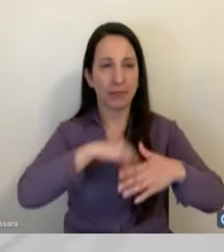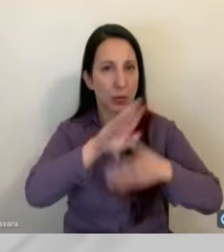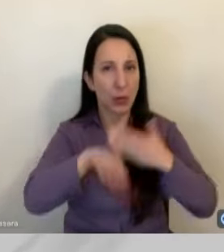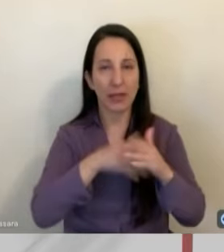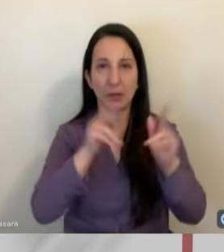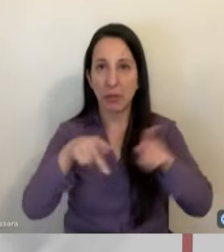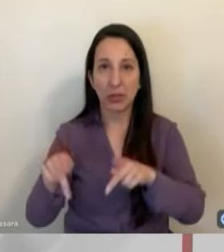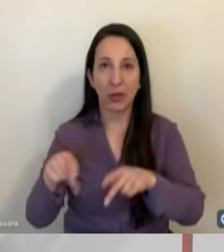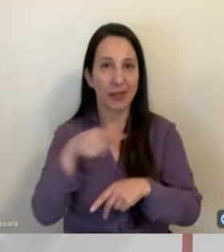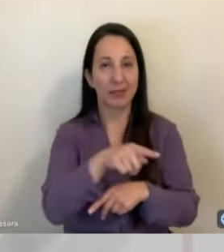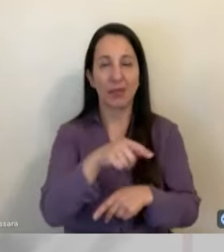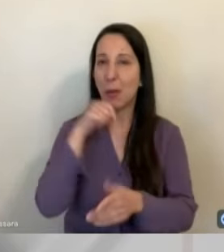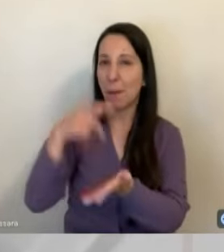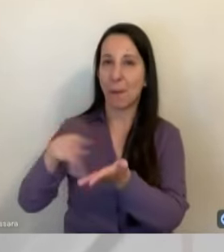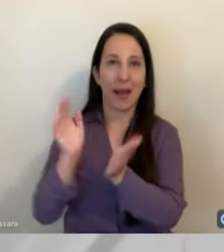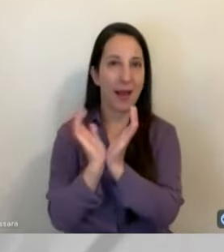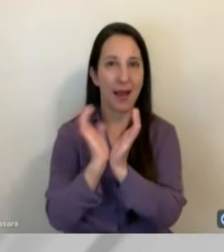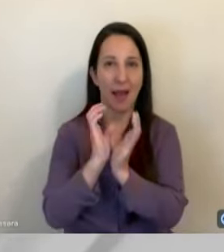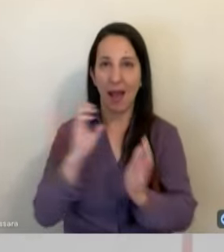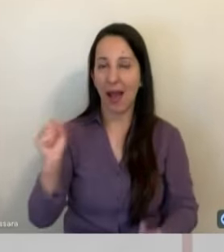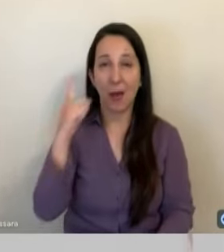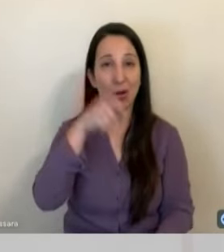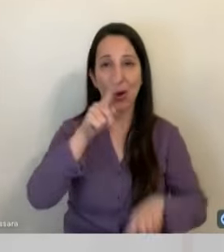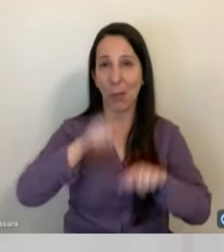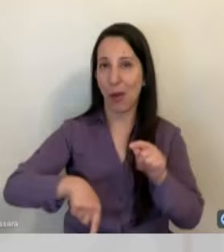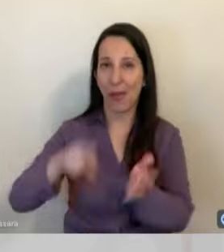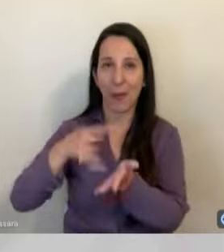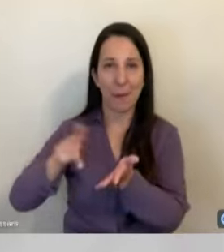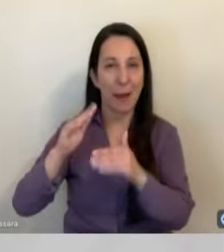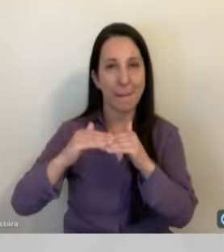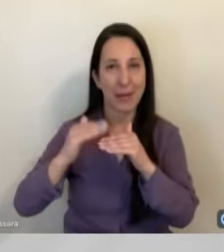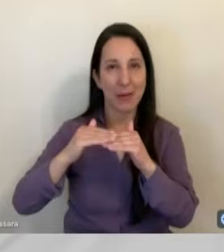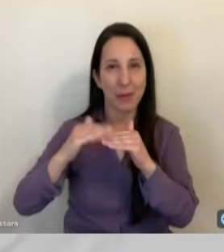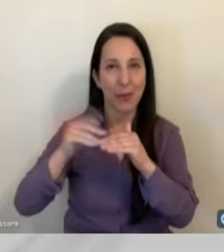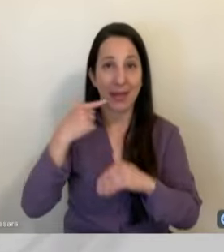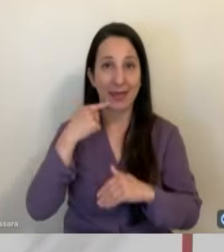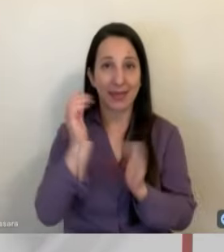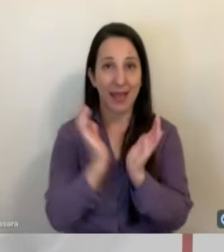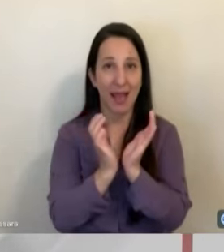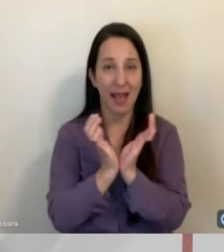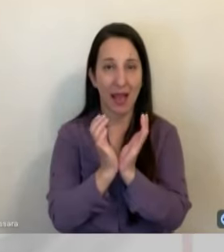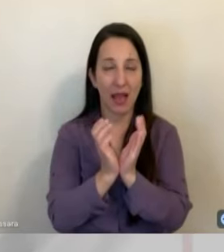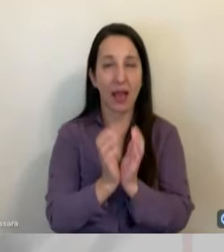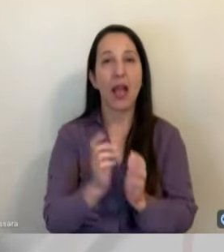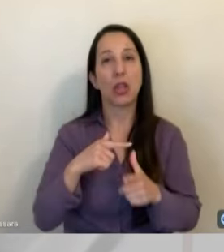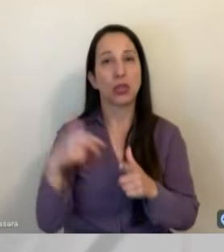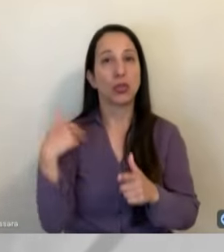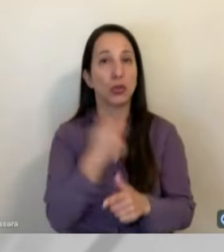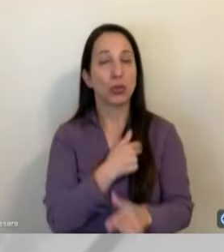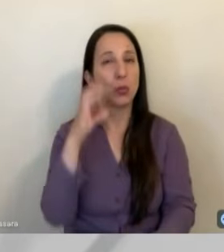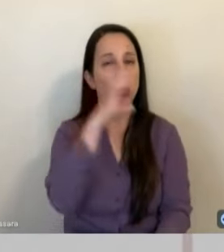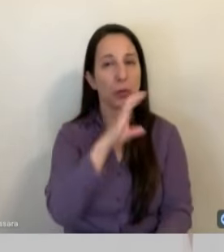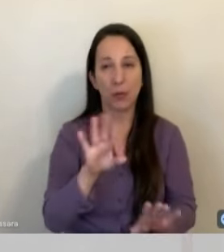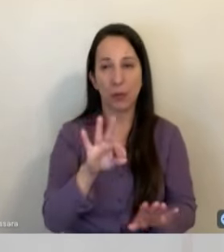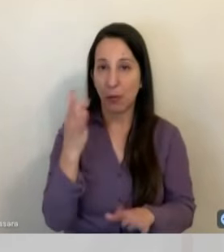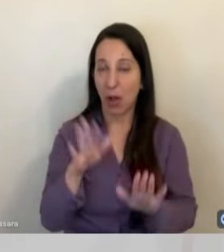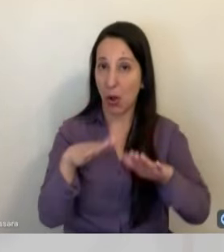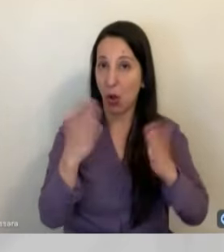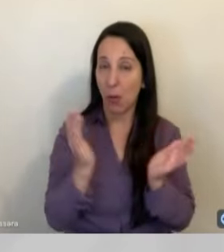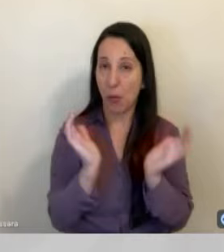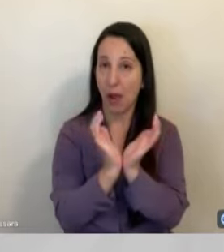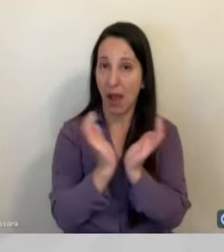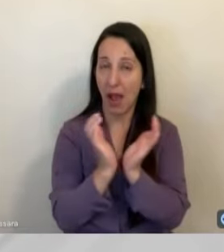cotizando porque no pueden pagar el mínimo que establece la Caja, sino que vamos a buscar la forma de que la Caja cobre sumas mucho